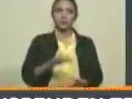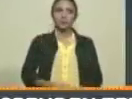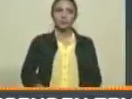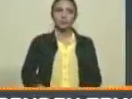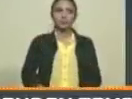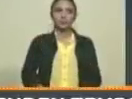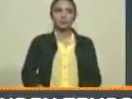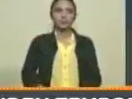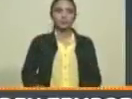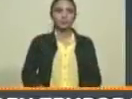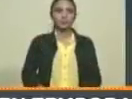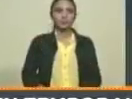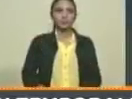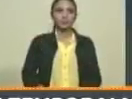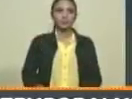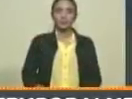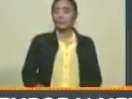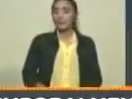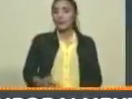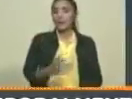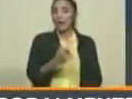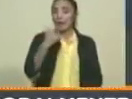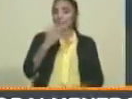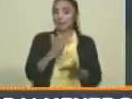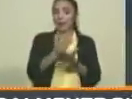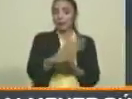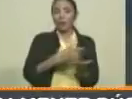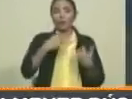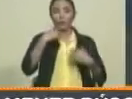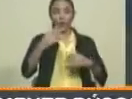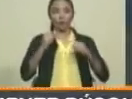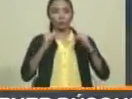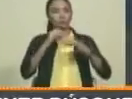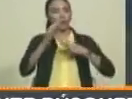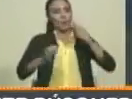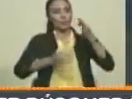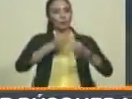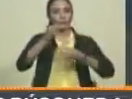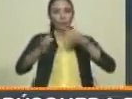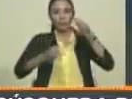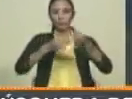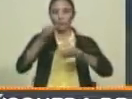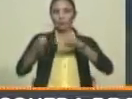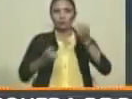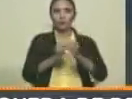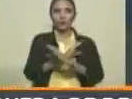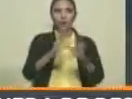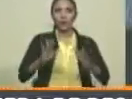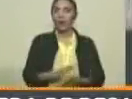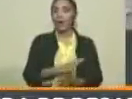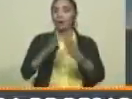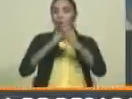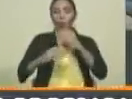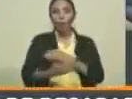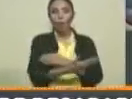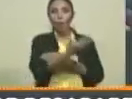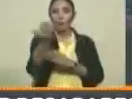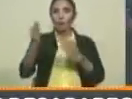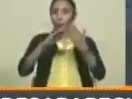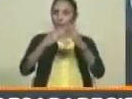Venezuela. Cada vez que usted alzaba su voz, señor canciller, usted llevaba la voz de estos